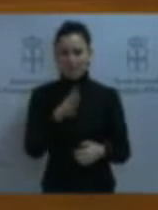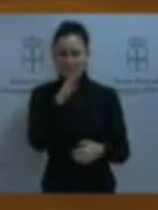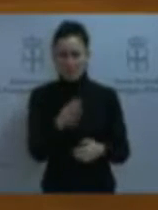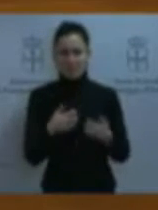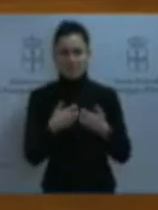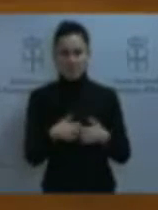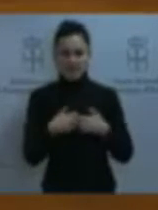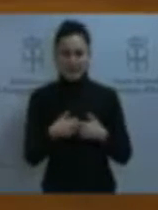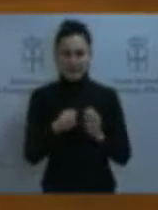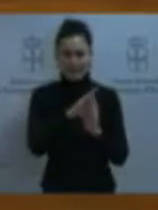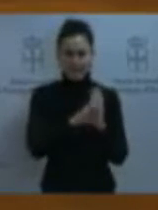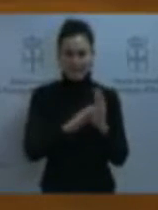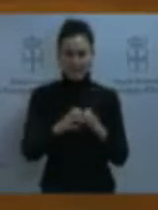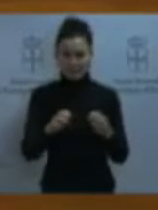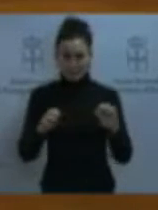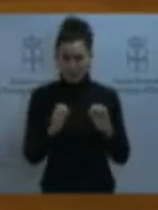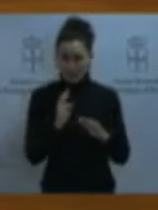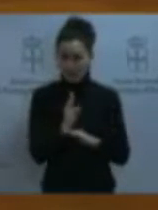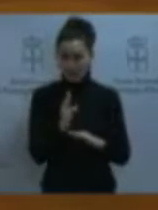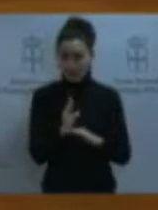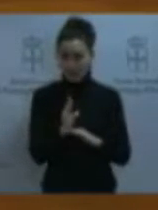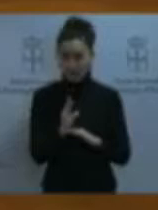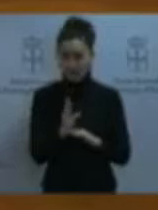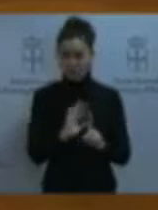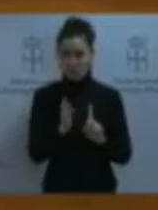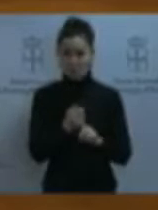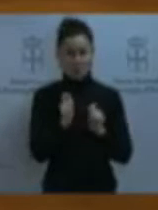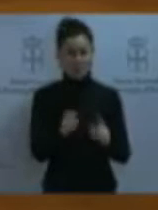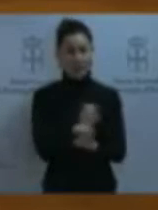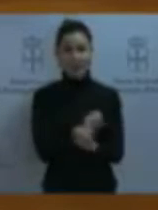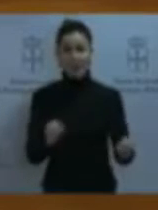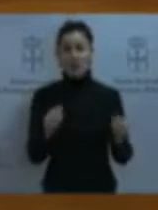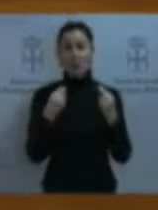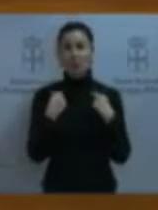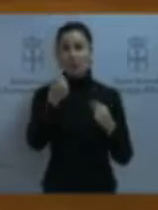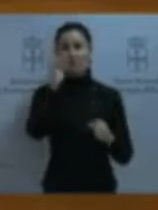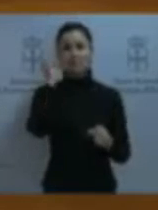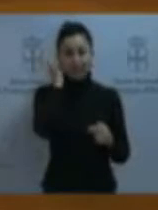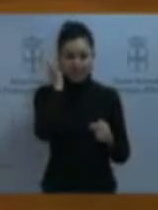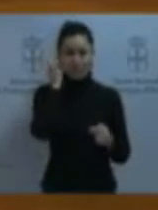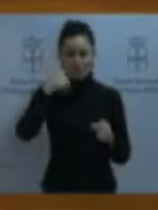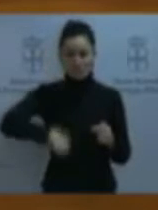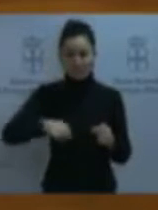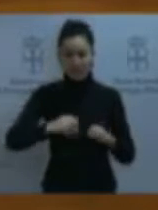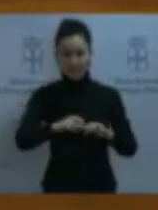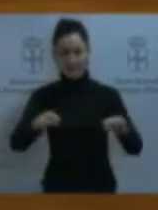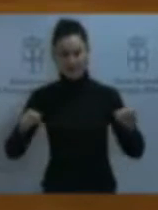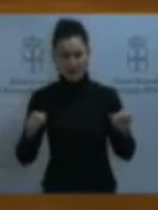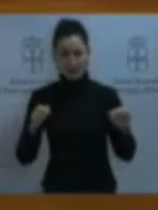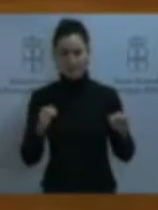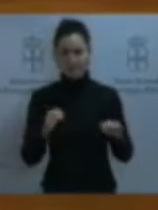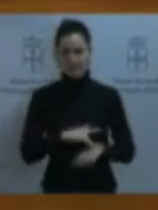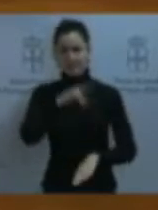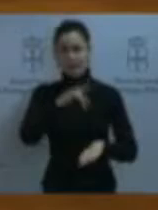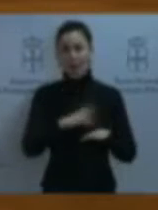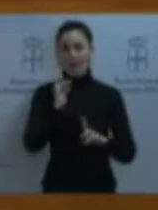ningún tipo de posibilidad para que las diputadas y diputados de esta Cámara, que estamos sensibilizados con su situación, podamos hacer algo por